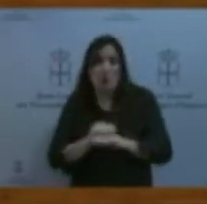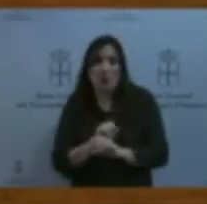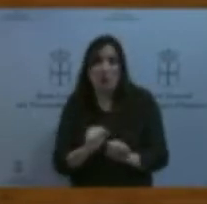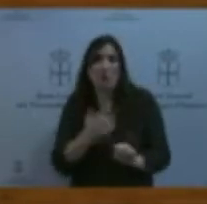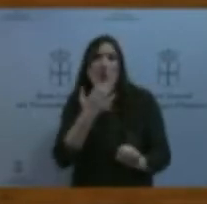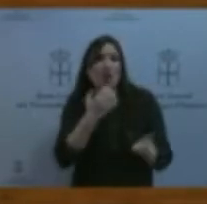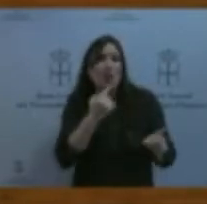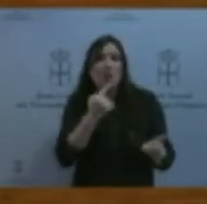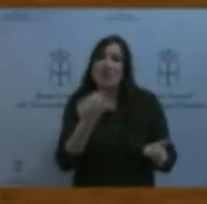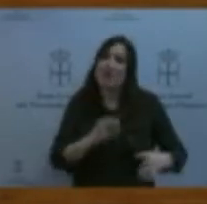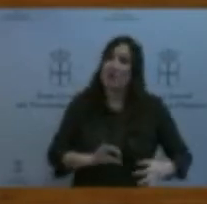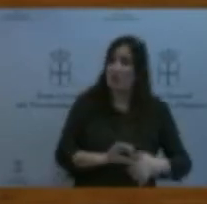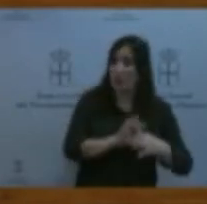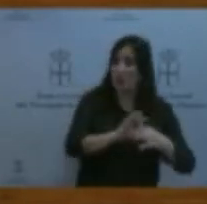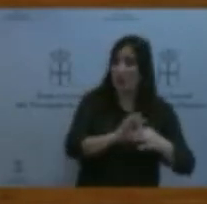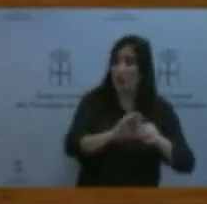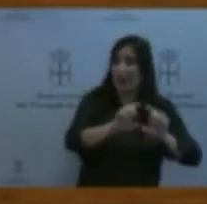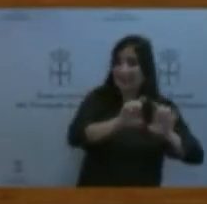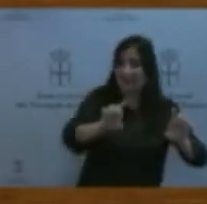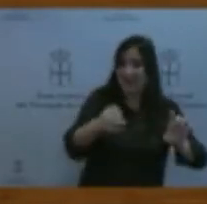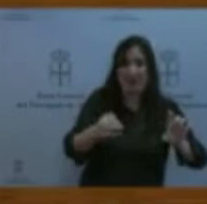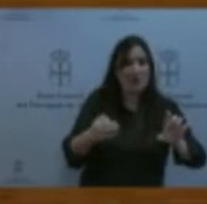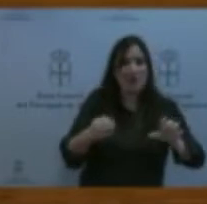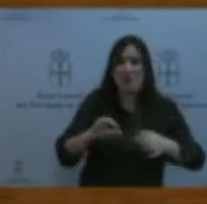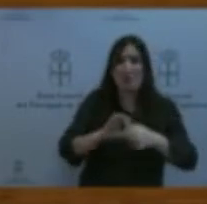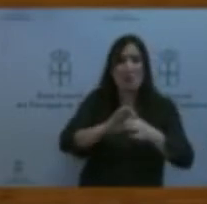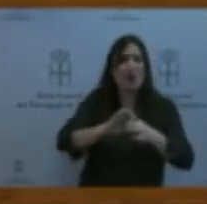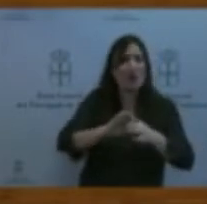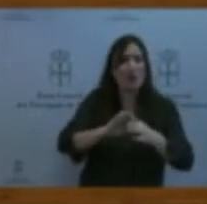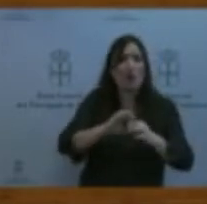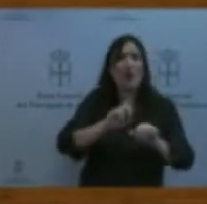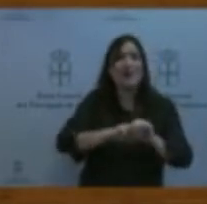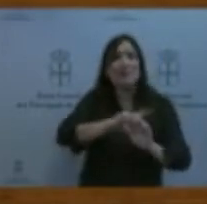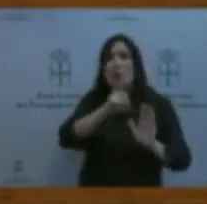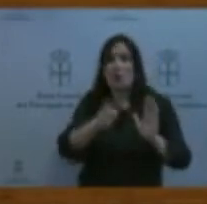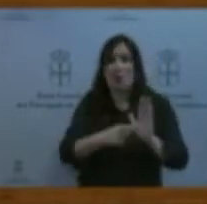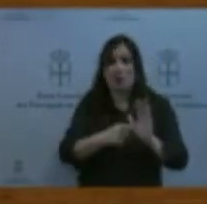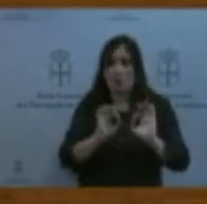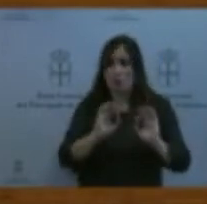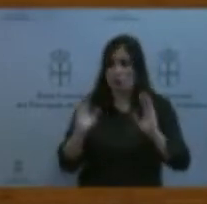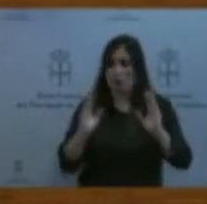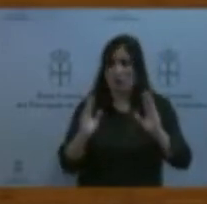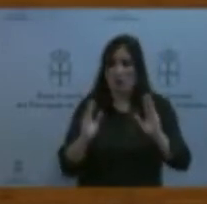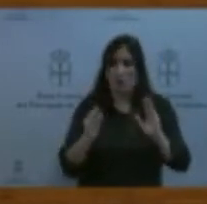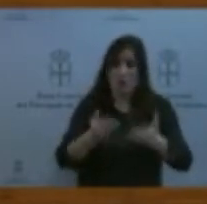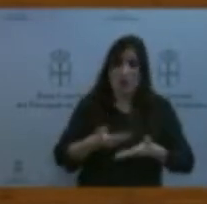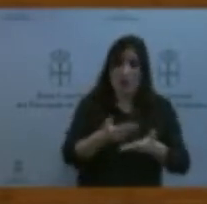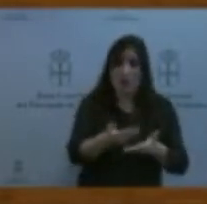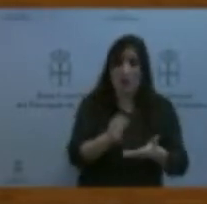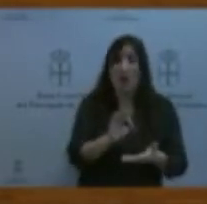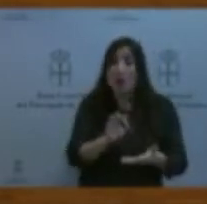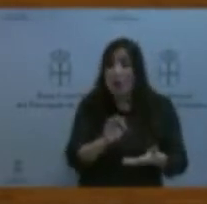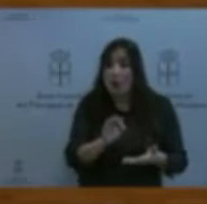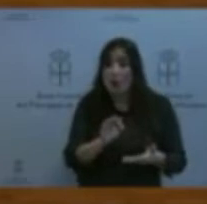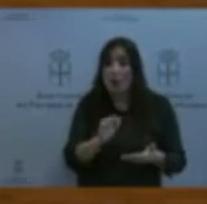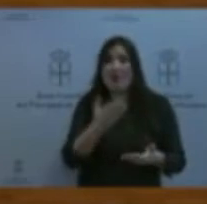tiempo completo durante todo el periodo de la ayuda o que la persona responsable, como la media edad del grupo, no podrán superar los 41 años. Eso es vivir fuera